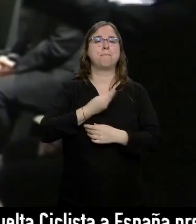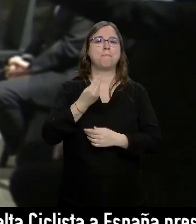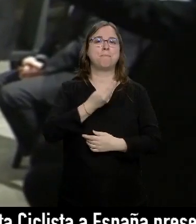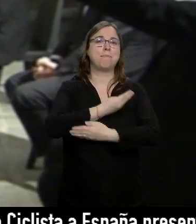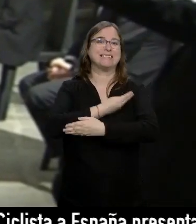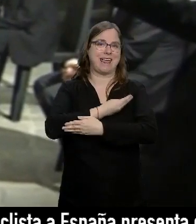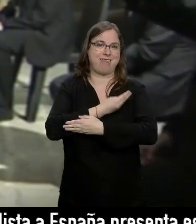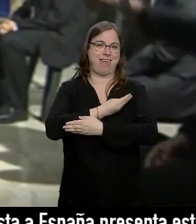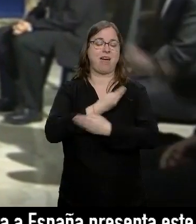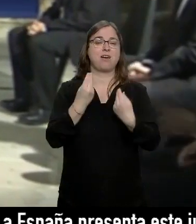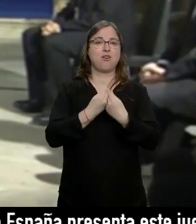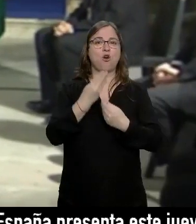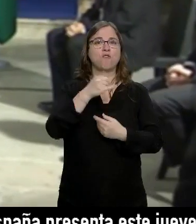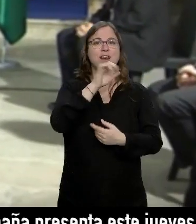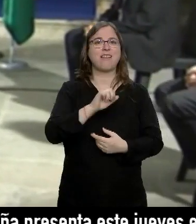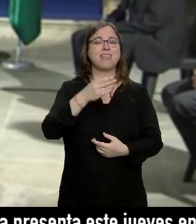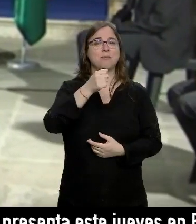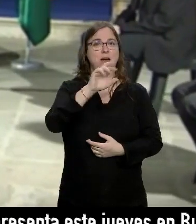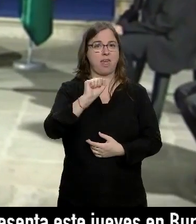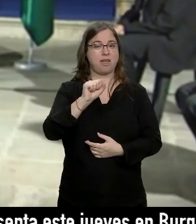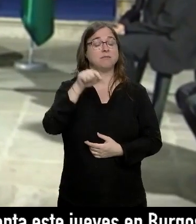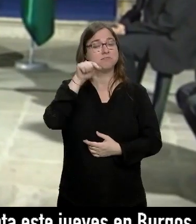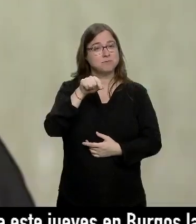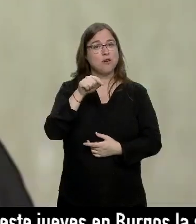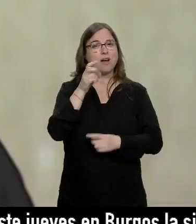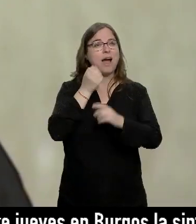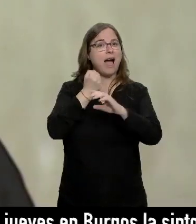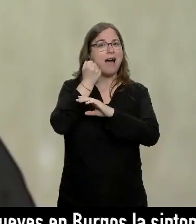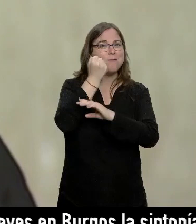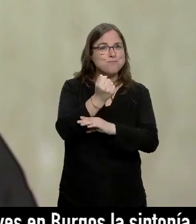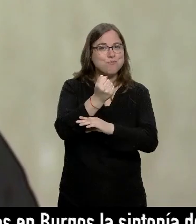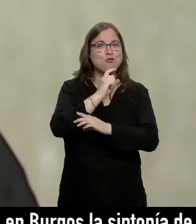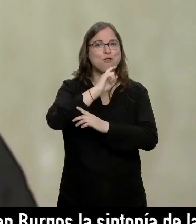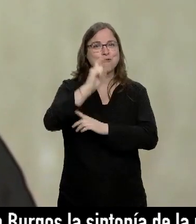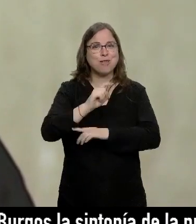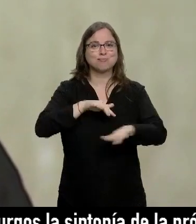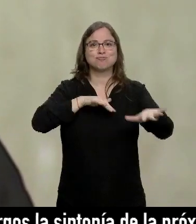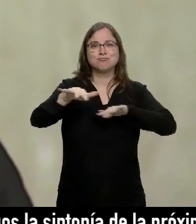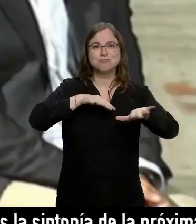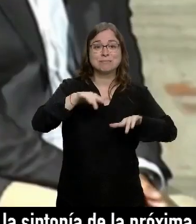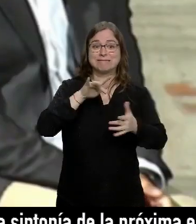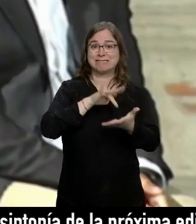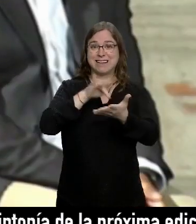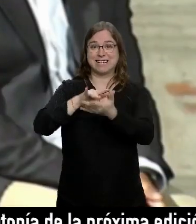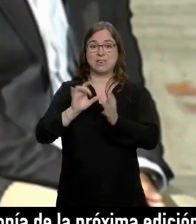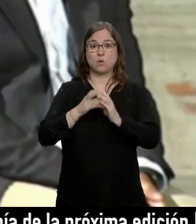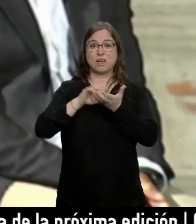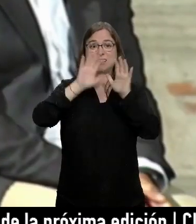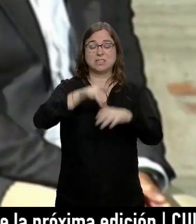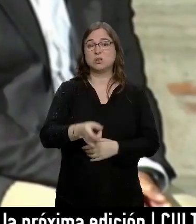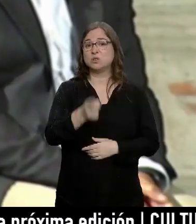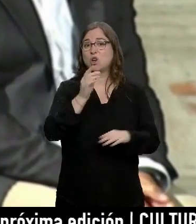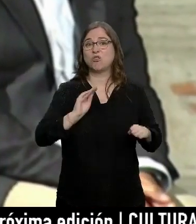Vara la exposición de 2022. Es el apoyo que ha buscado la Fundación para mantener actividad una vez que aquí la Junta solo